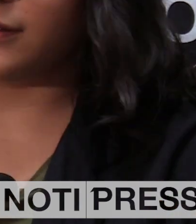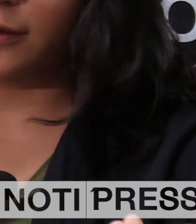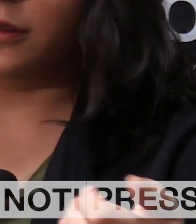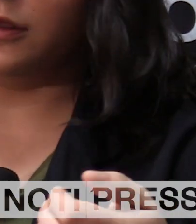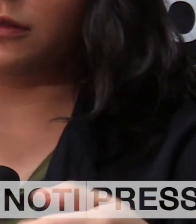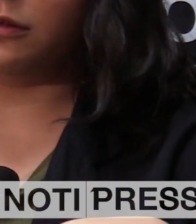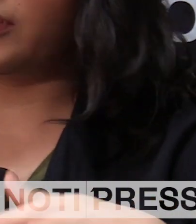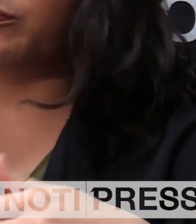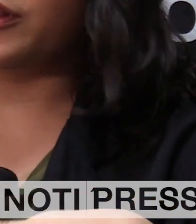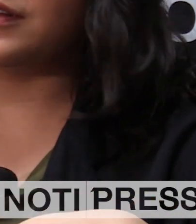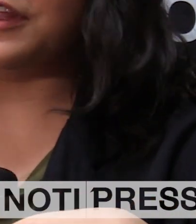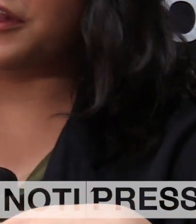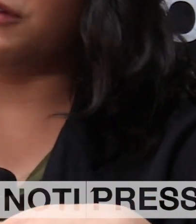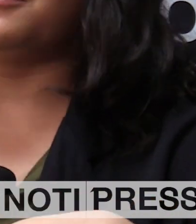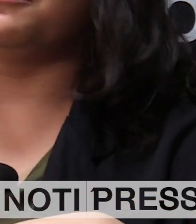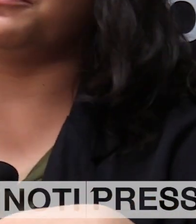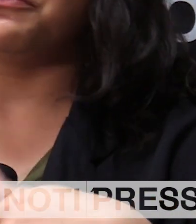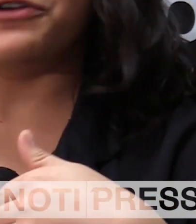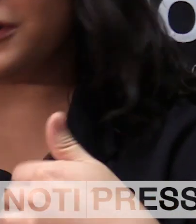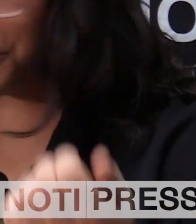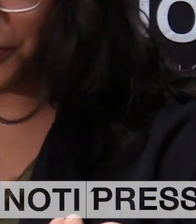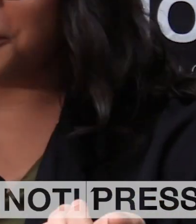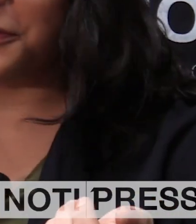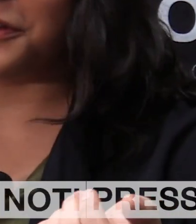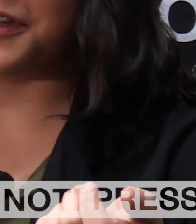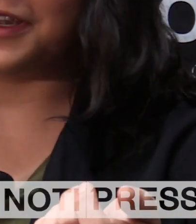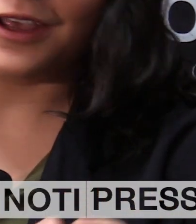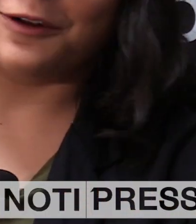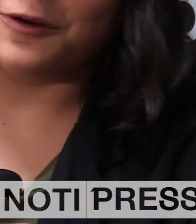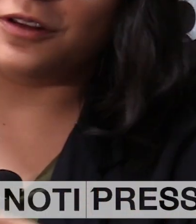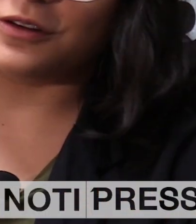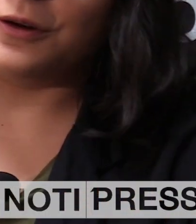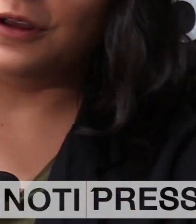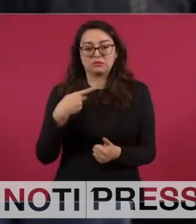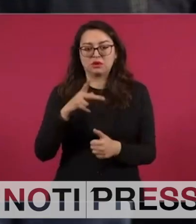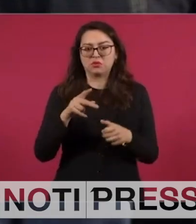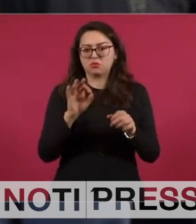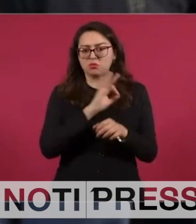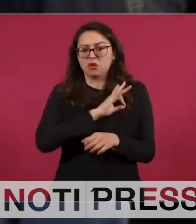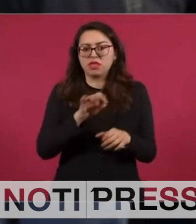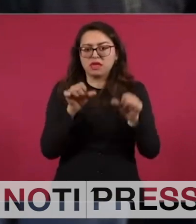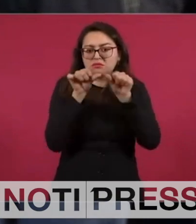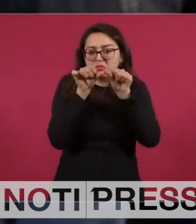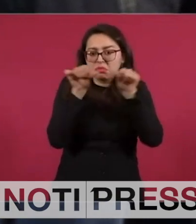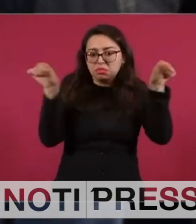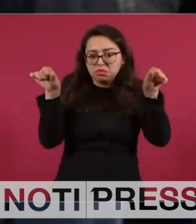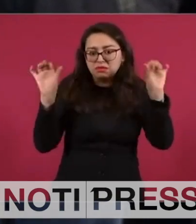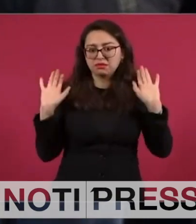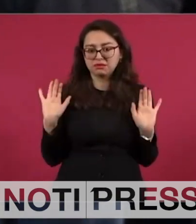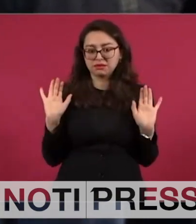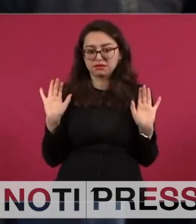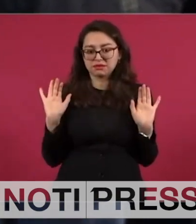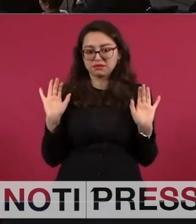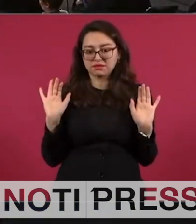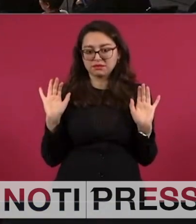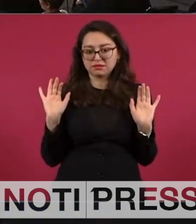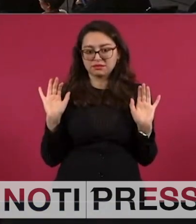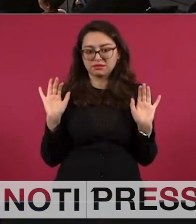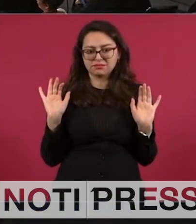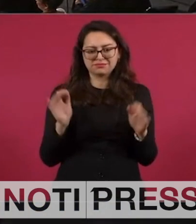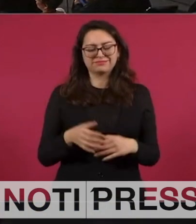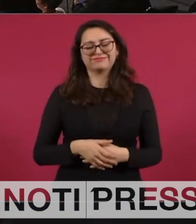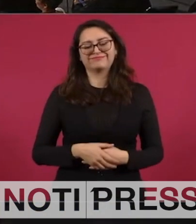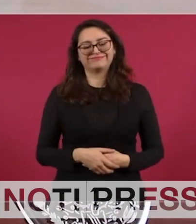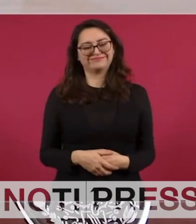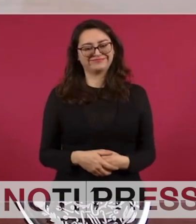que hizo. Lo que al presidente no le gustó fue el tono en el que lo hizo. La corresponsal hizo lo que se debía de hacer,